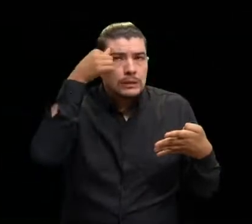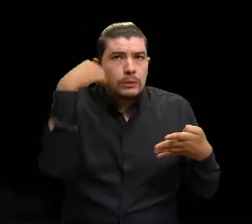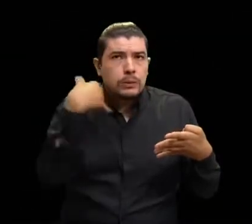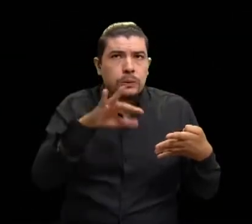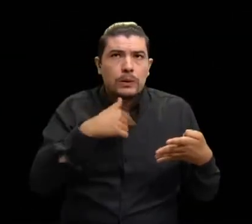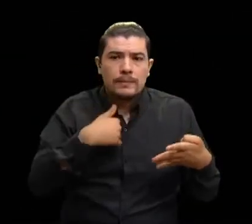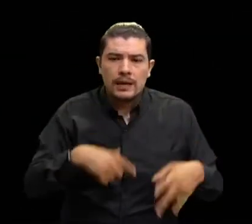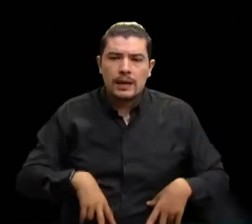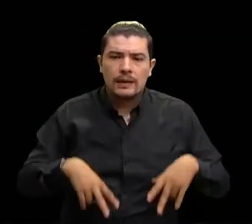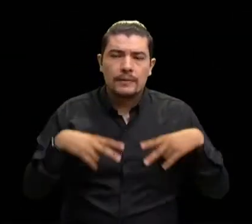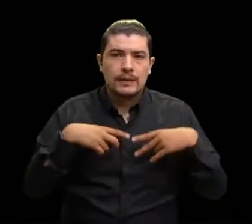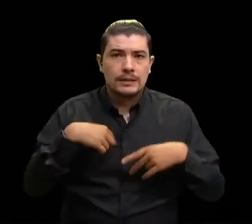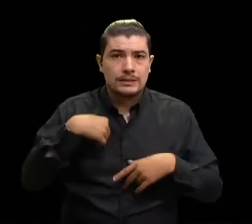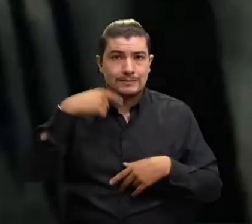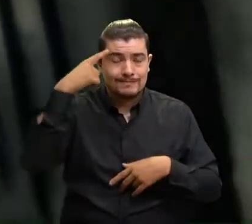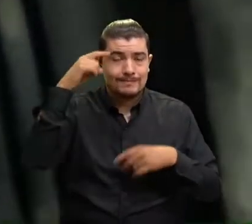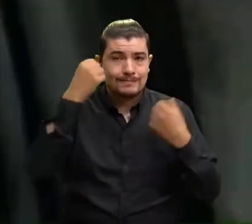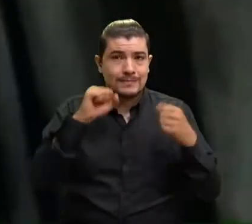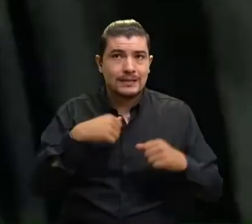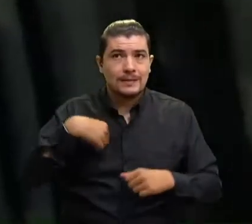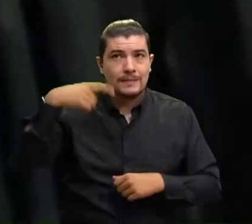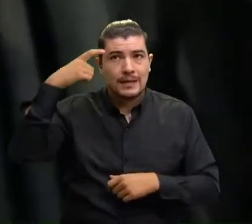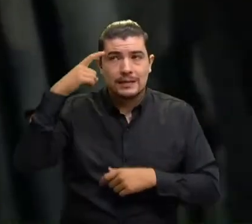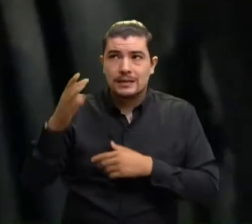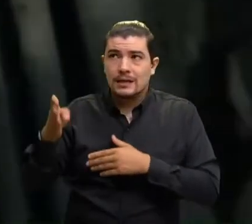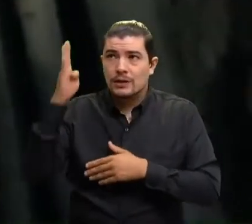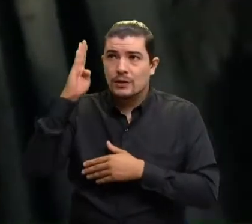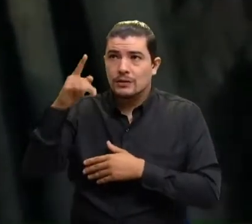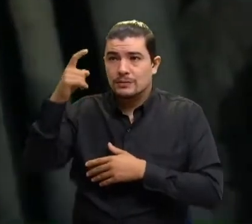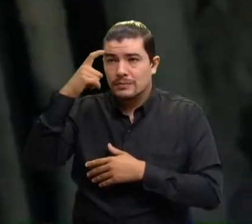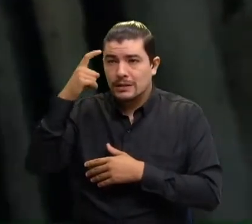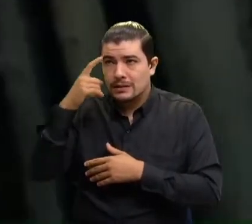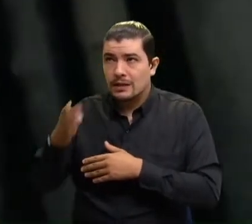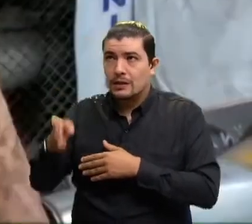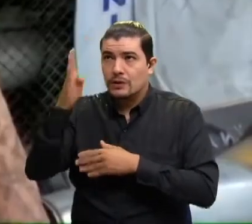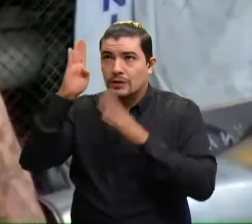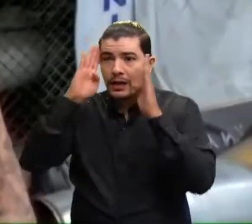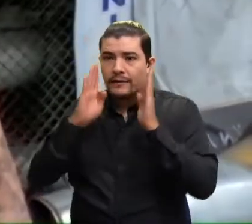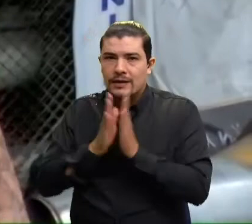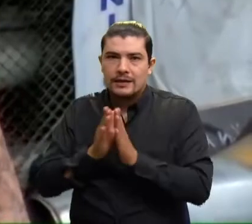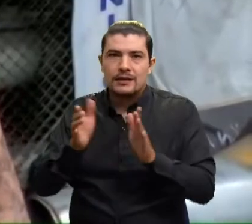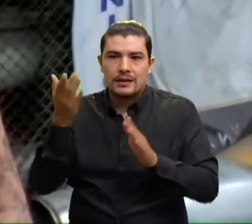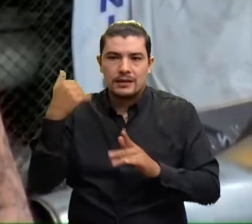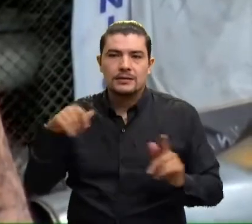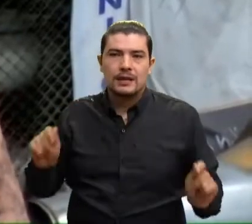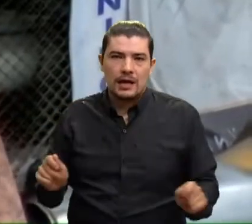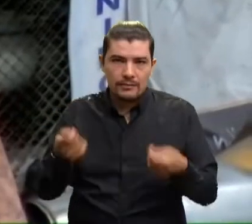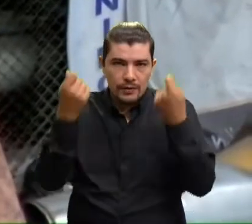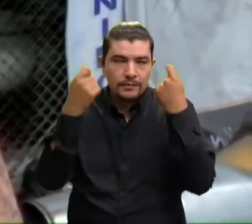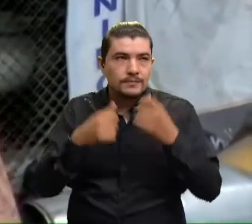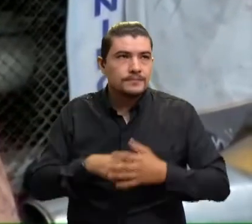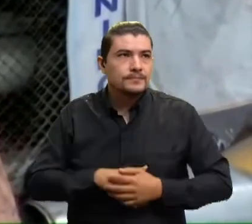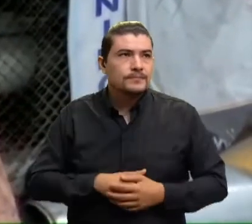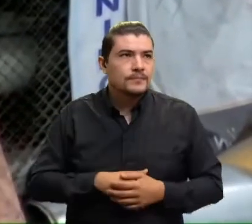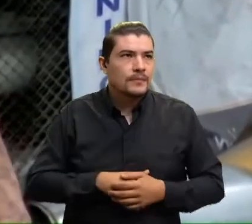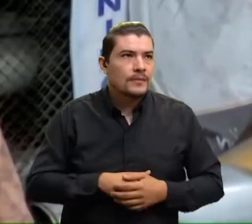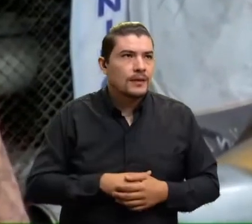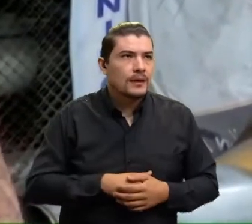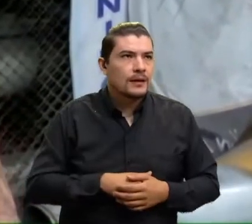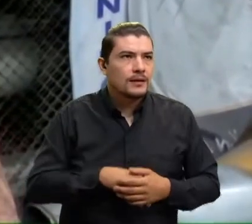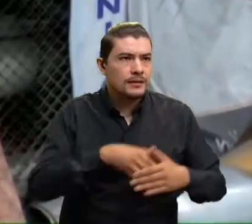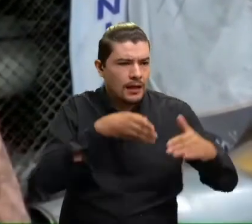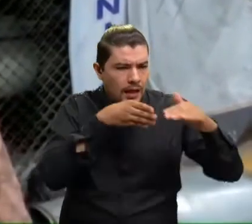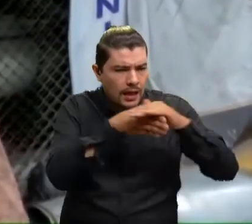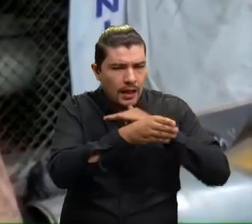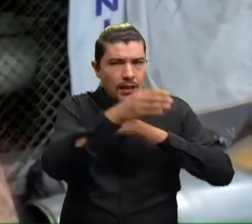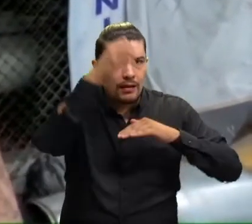uno siempre pensando Dios y pidiéndole a él y a la Virgen fue que nos lograron rescatar. Adentro le puede caer una peña a uno, le puede